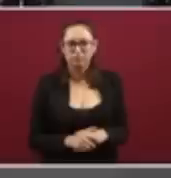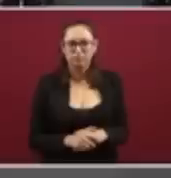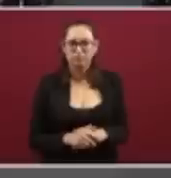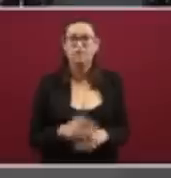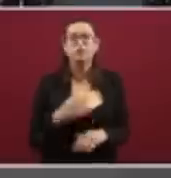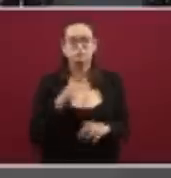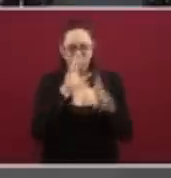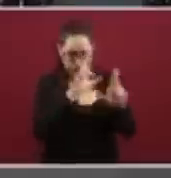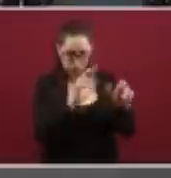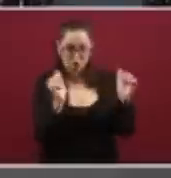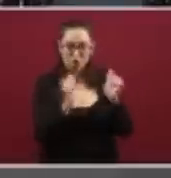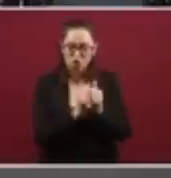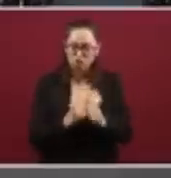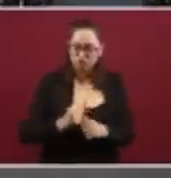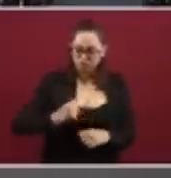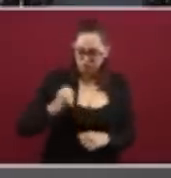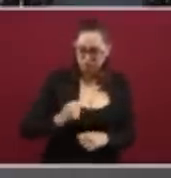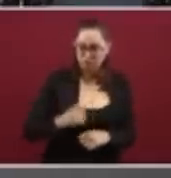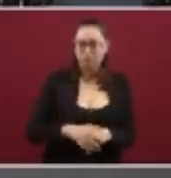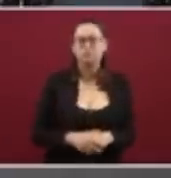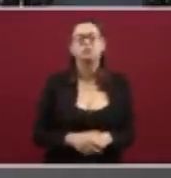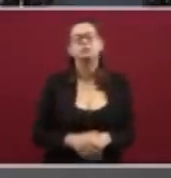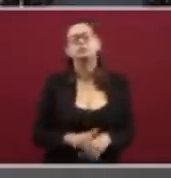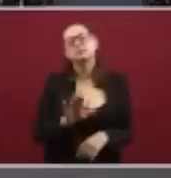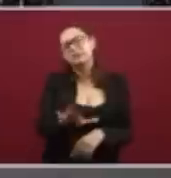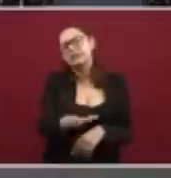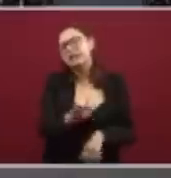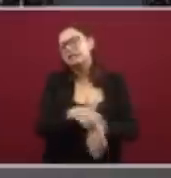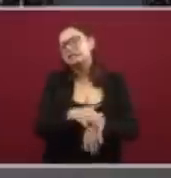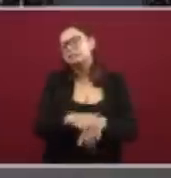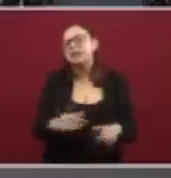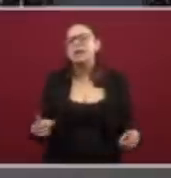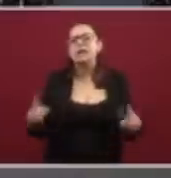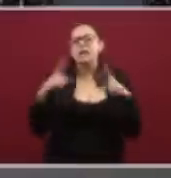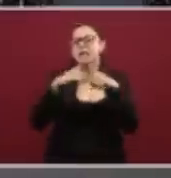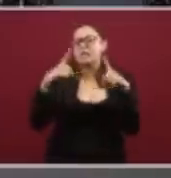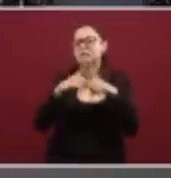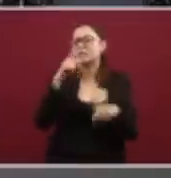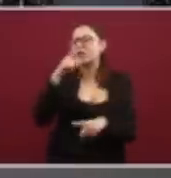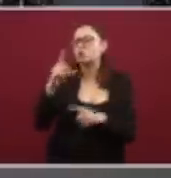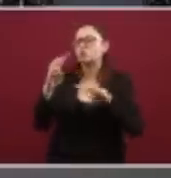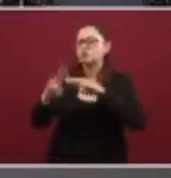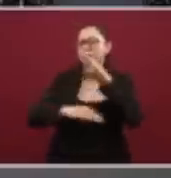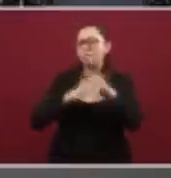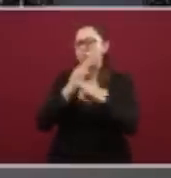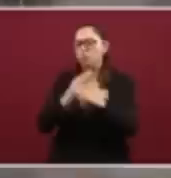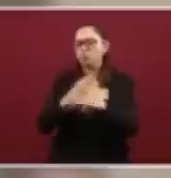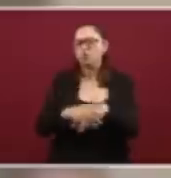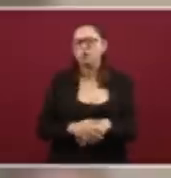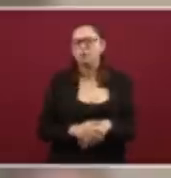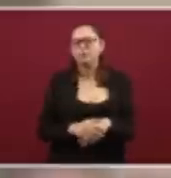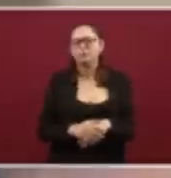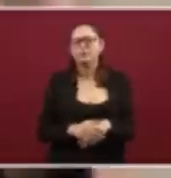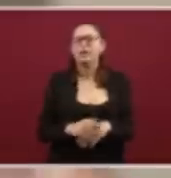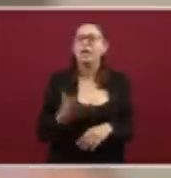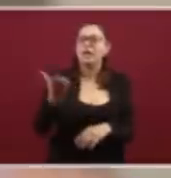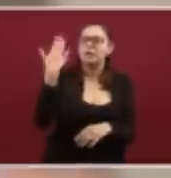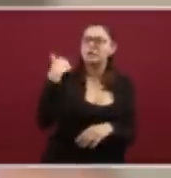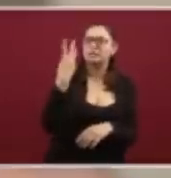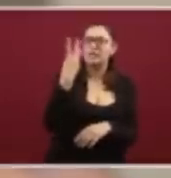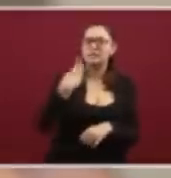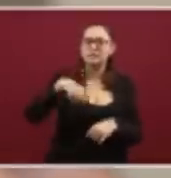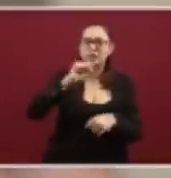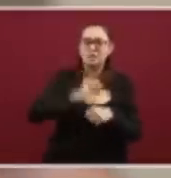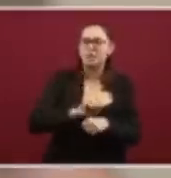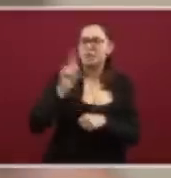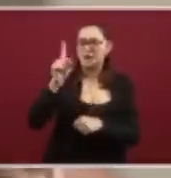sobre el caso de la iglesia de la luz del mundo se presidente son las tres semanas en palacio bellas artes y le rinde